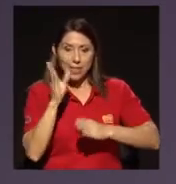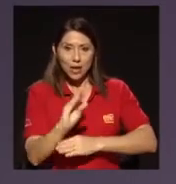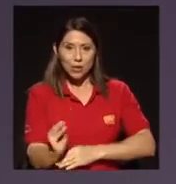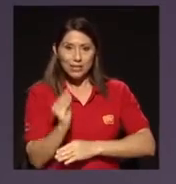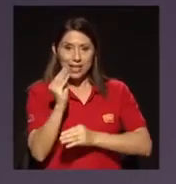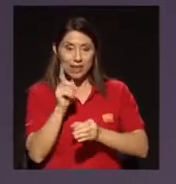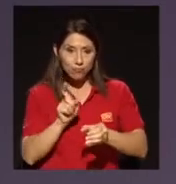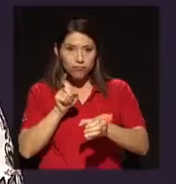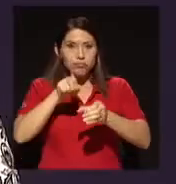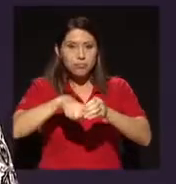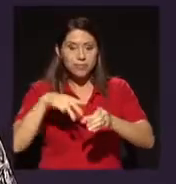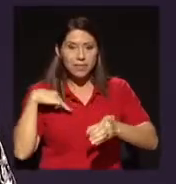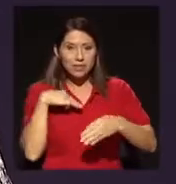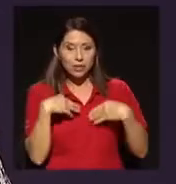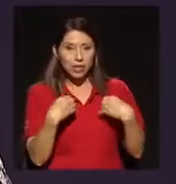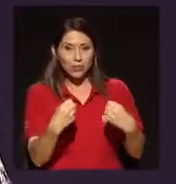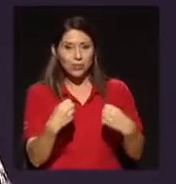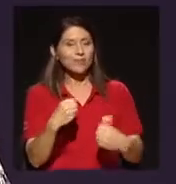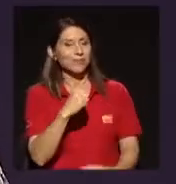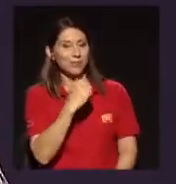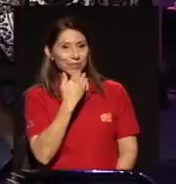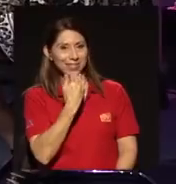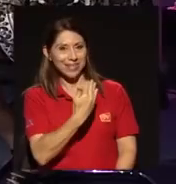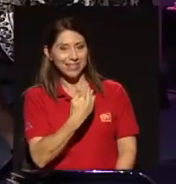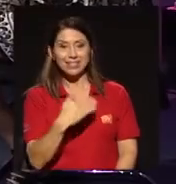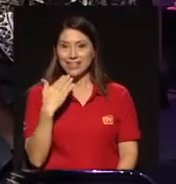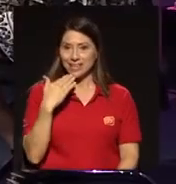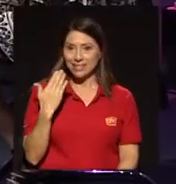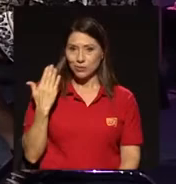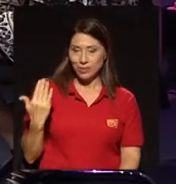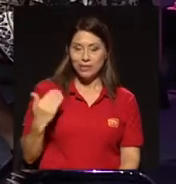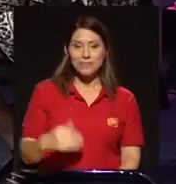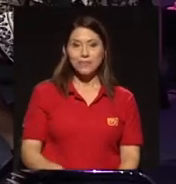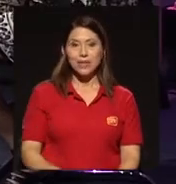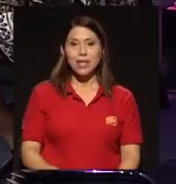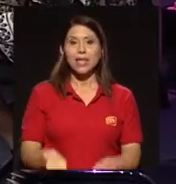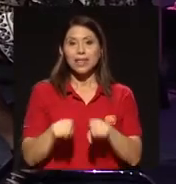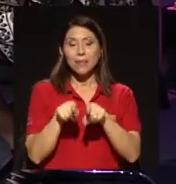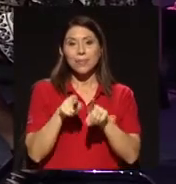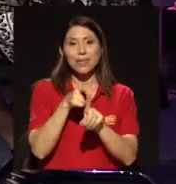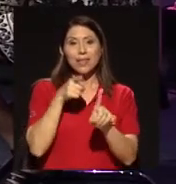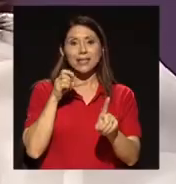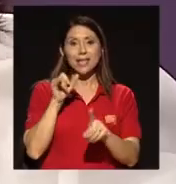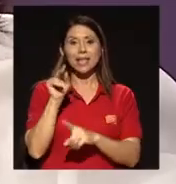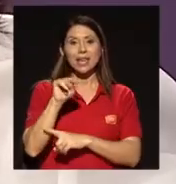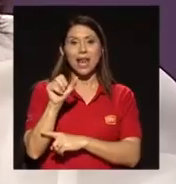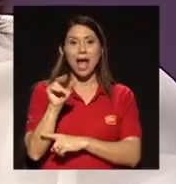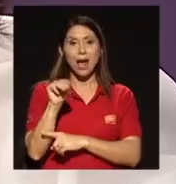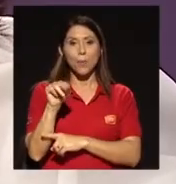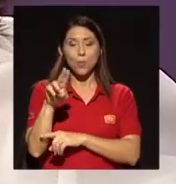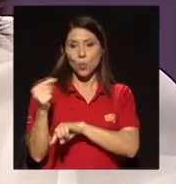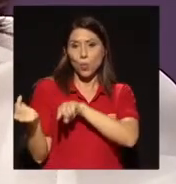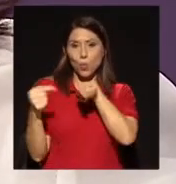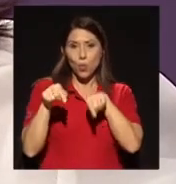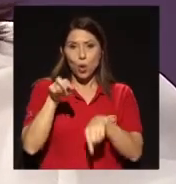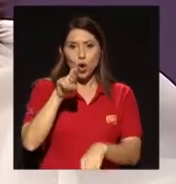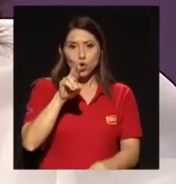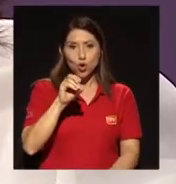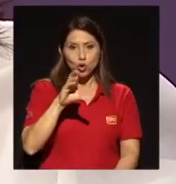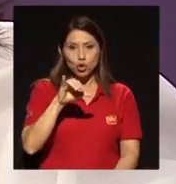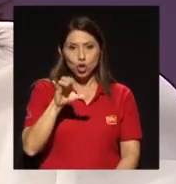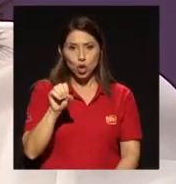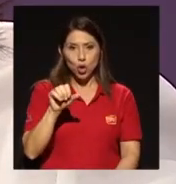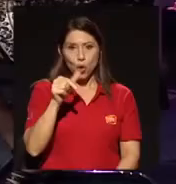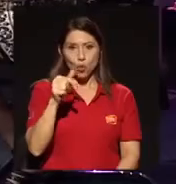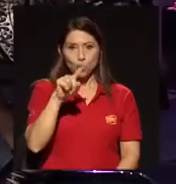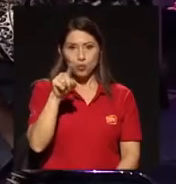Ministerio de Salud. Sí, muchas gracias. Gracias a usted. Y del INAMU, Rocío Guzmán. Muchas gracias, Rocío. Gracias a